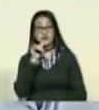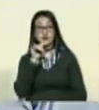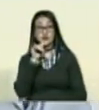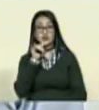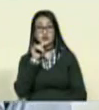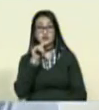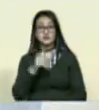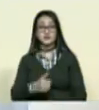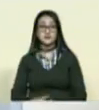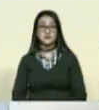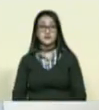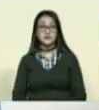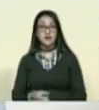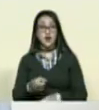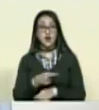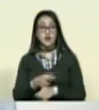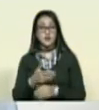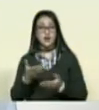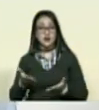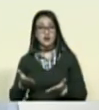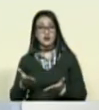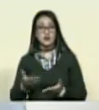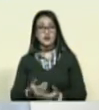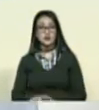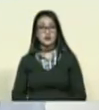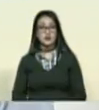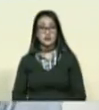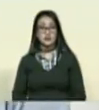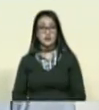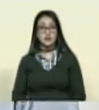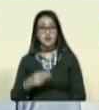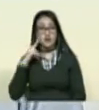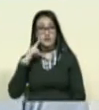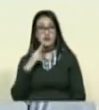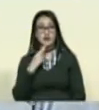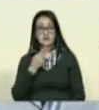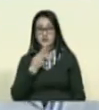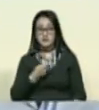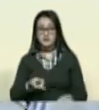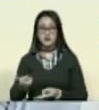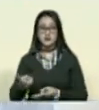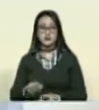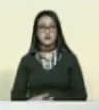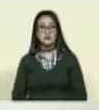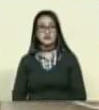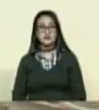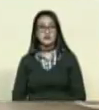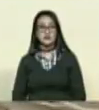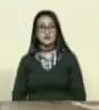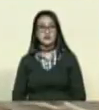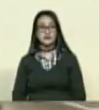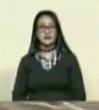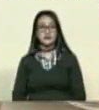Revolución Bolivariana, del gobierno bolivariano. Bienvenido, ministro.